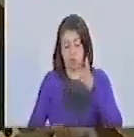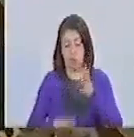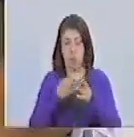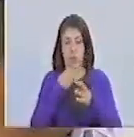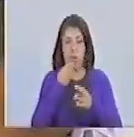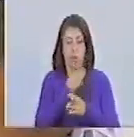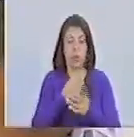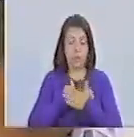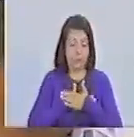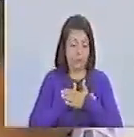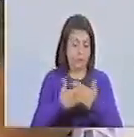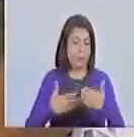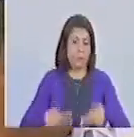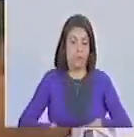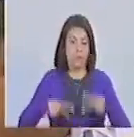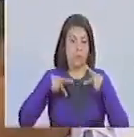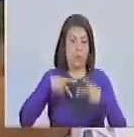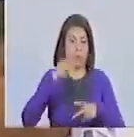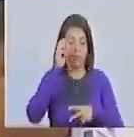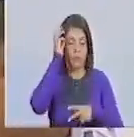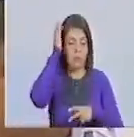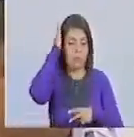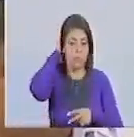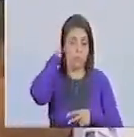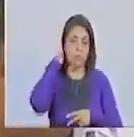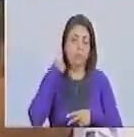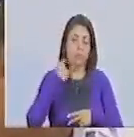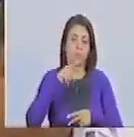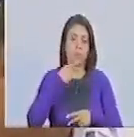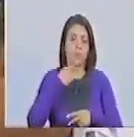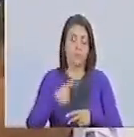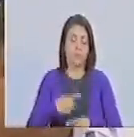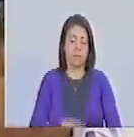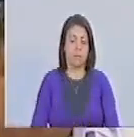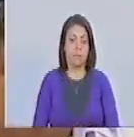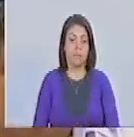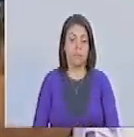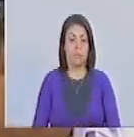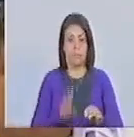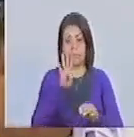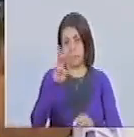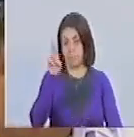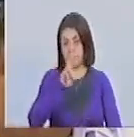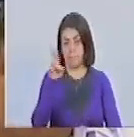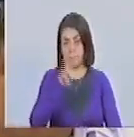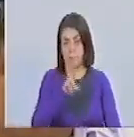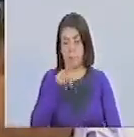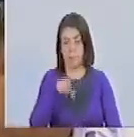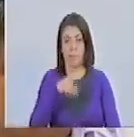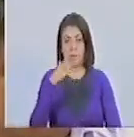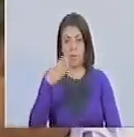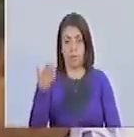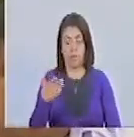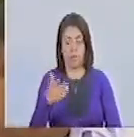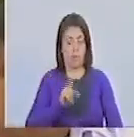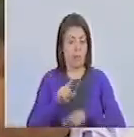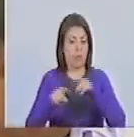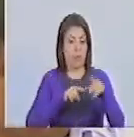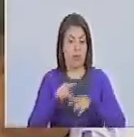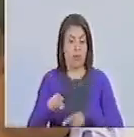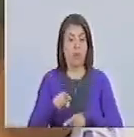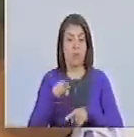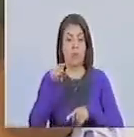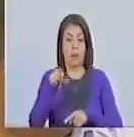jóvenes que dieron su vida por esta lucha. Hay que enfatizarlo, la Cuarta República, cuando gobernó el país